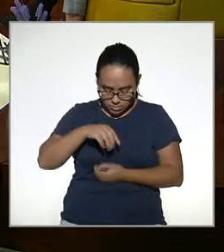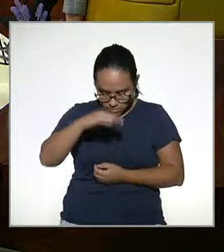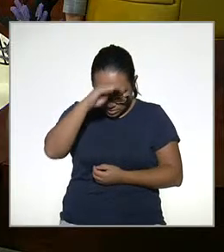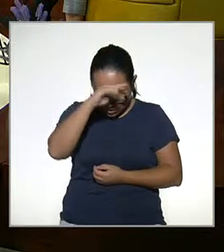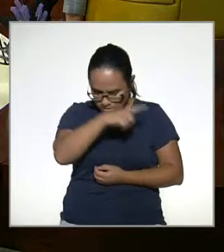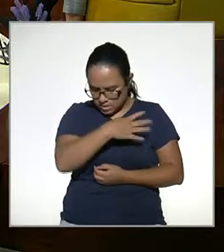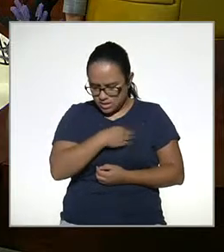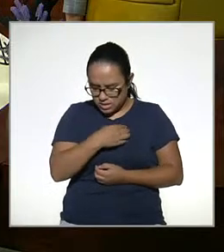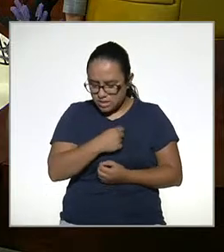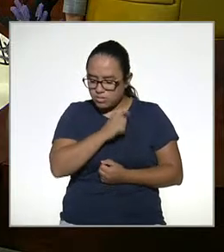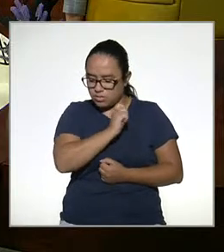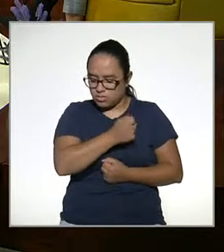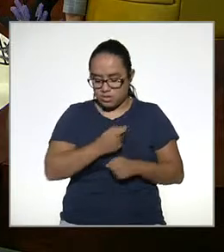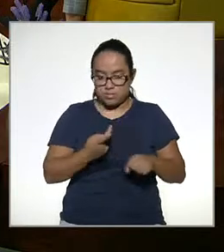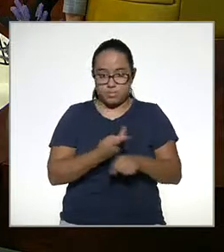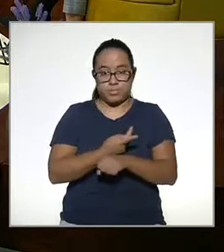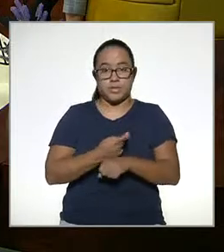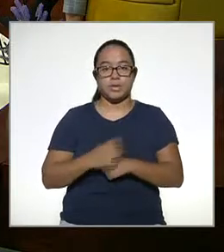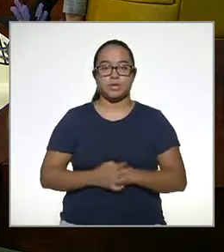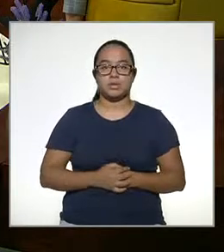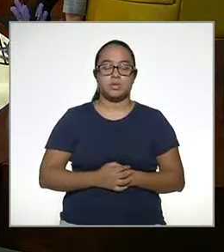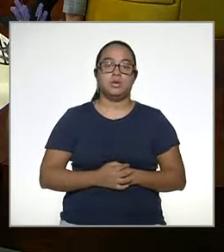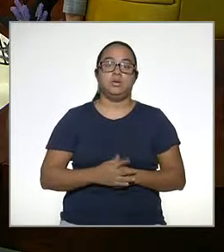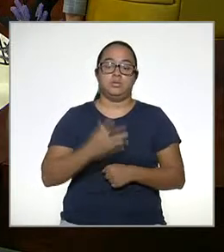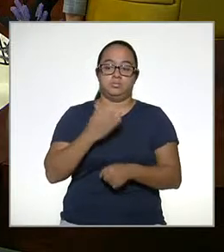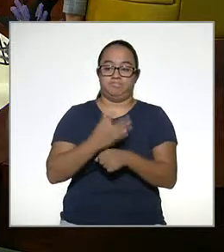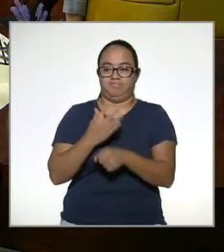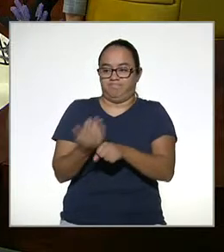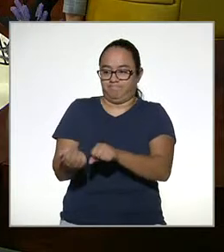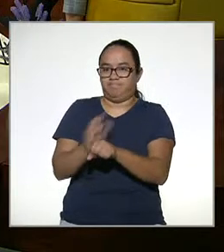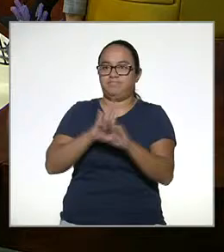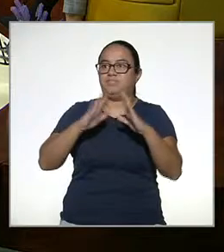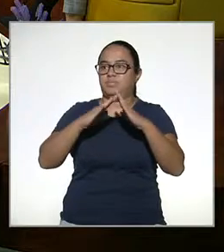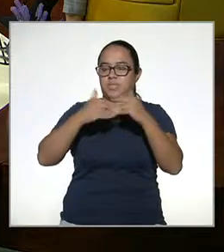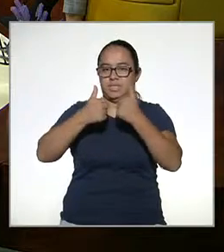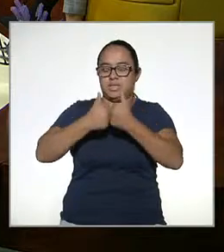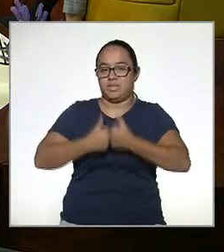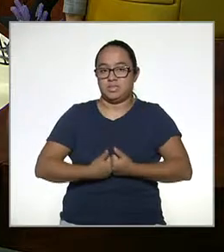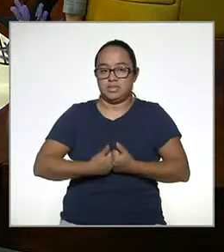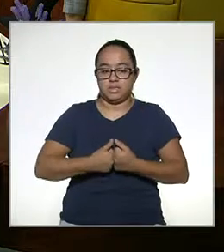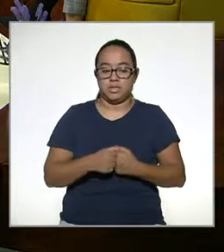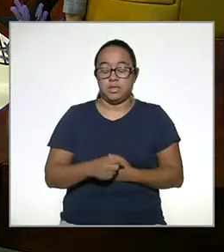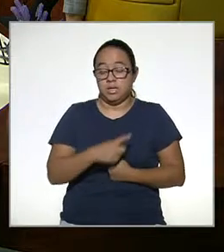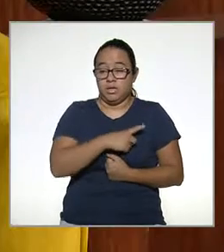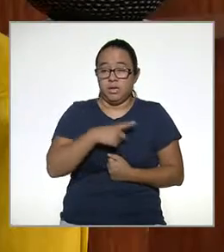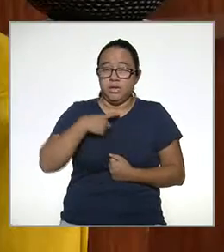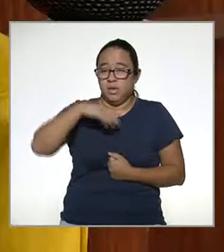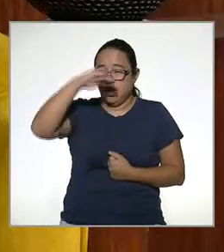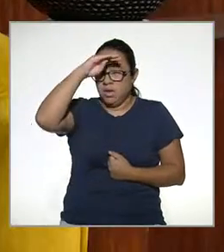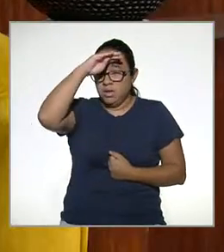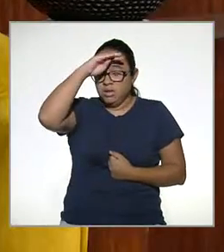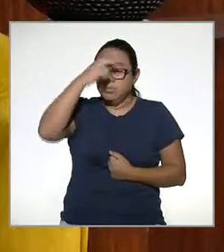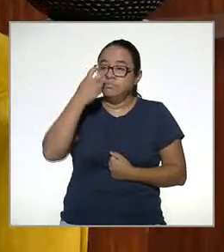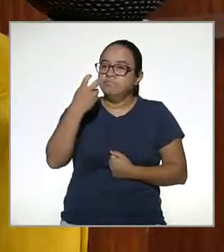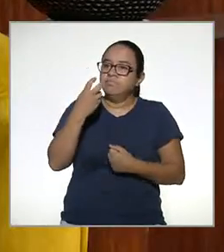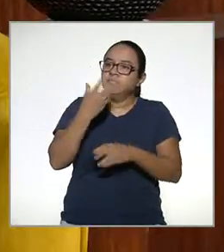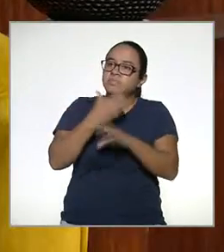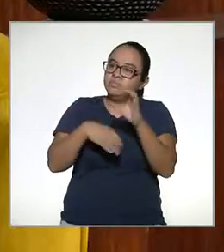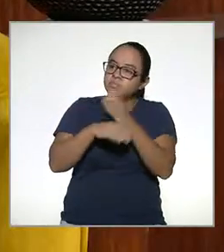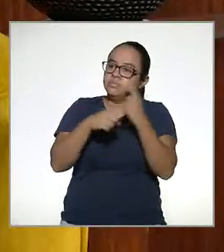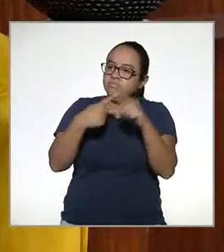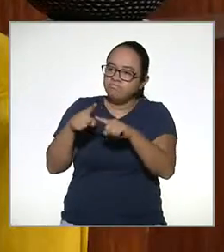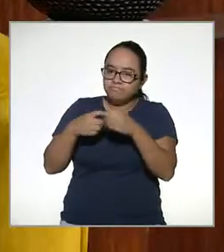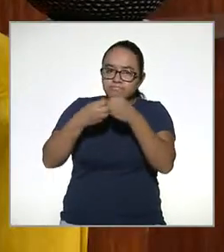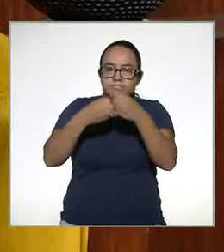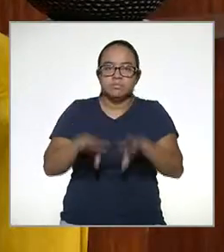su hijo. En este caso, bueno, estamos en una pandemia, y sí, también hay que ver que se han perdido muchas cosas, ¿no? Entre